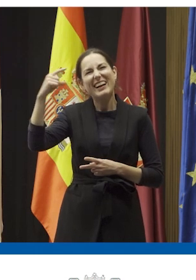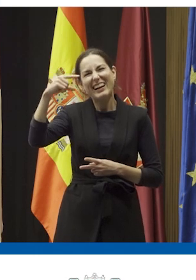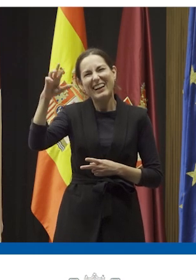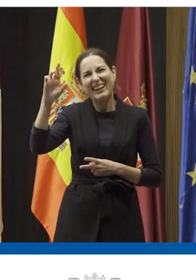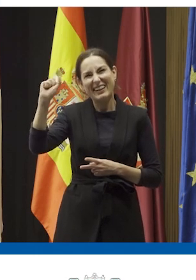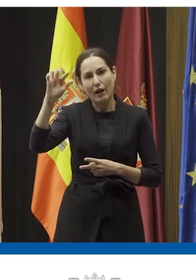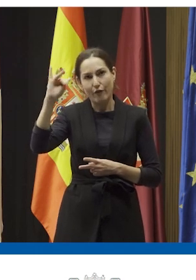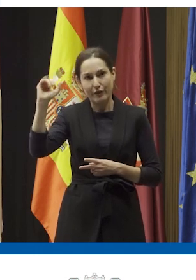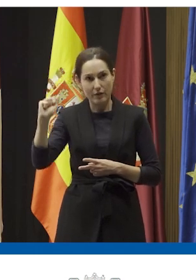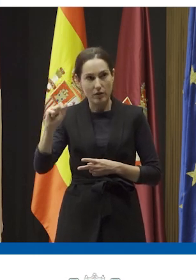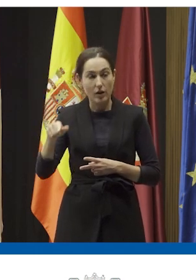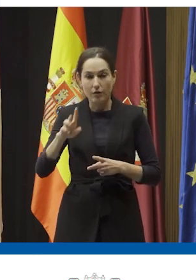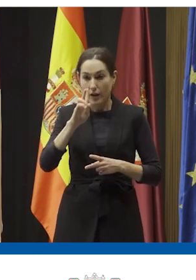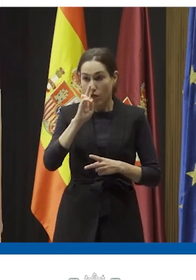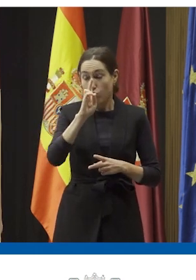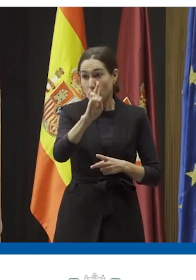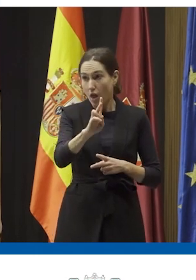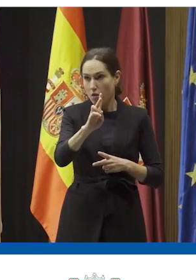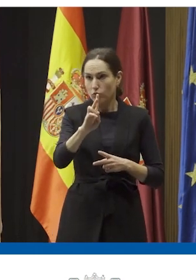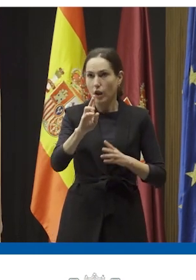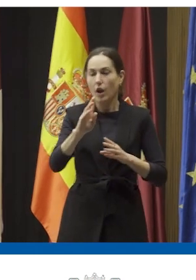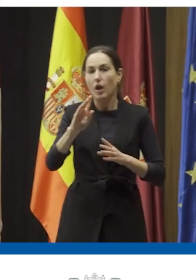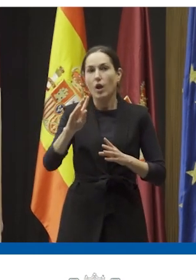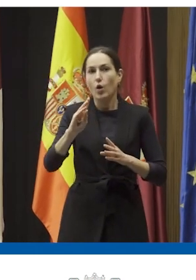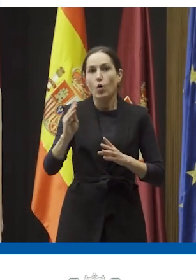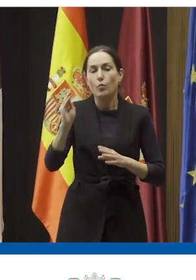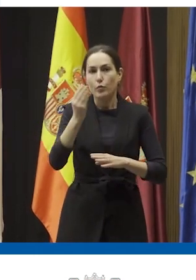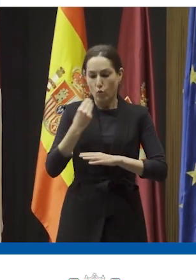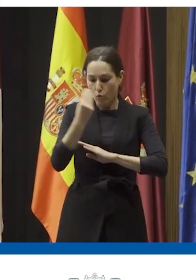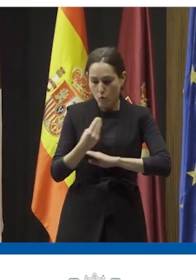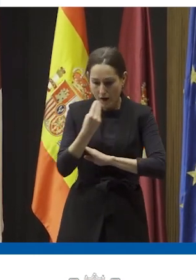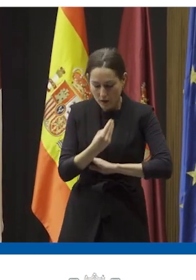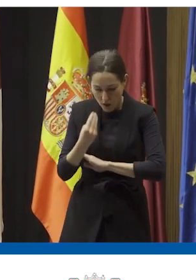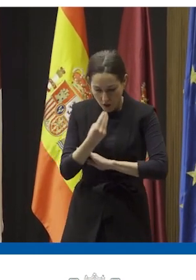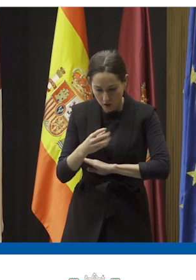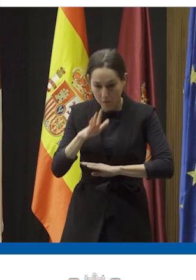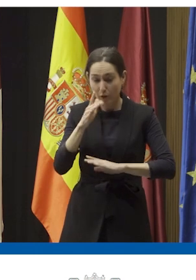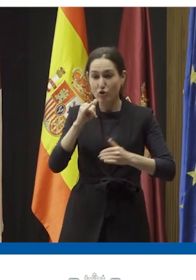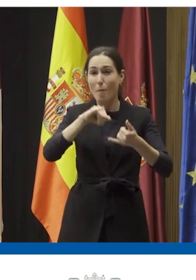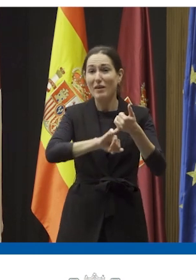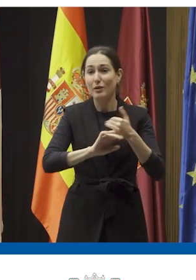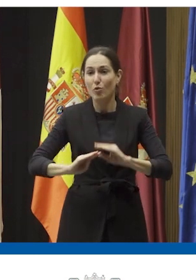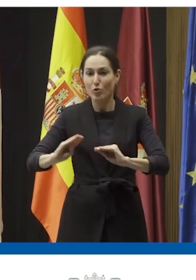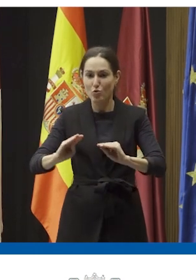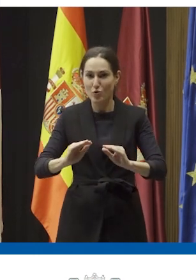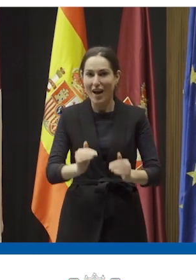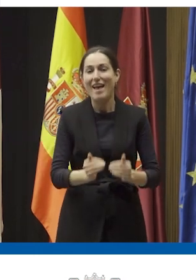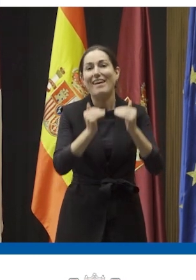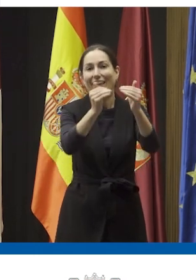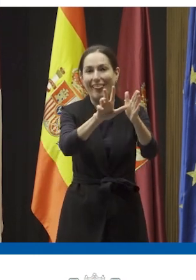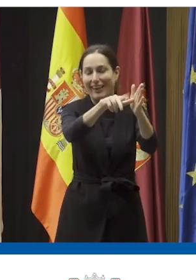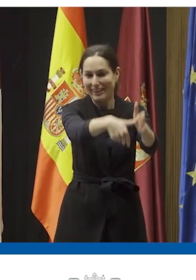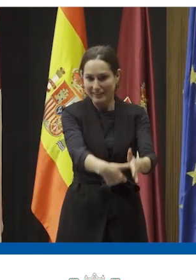curar. Y tuvo que, dicen los libros, que tuvo que retrasar su matrimonio hasta no curar de la sífilis que él